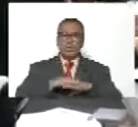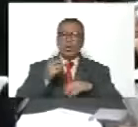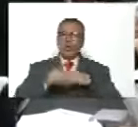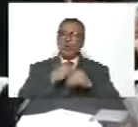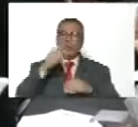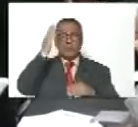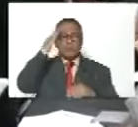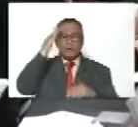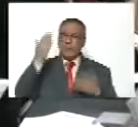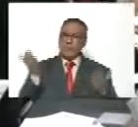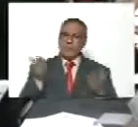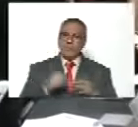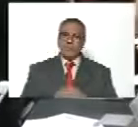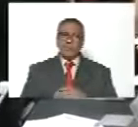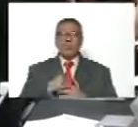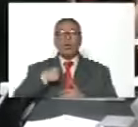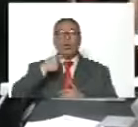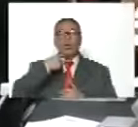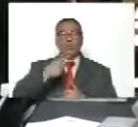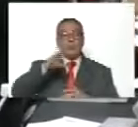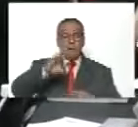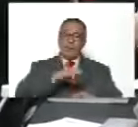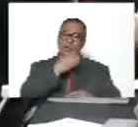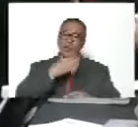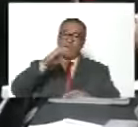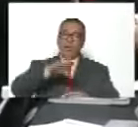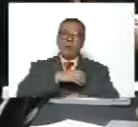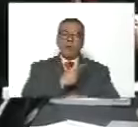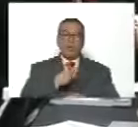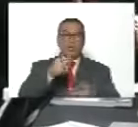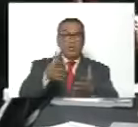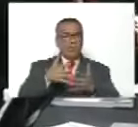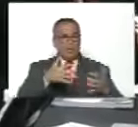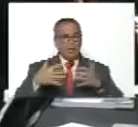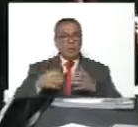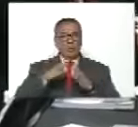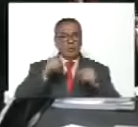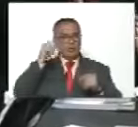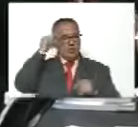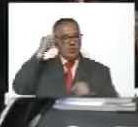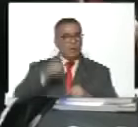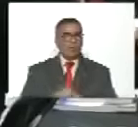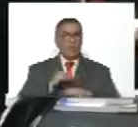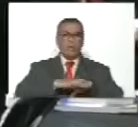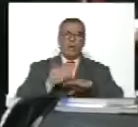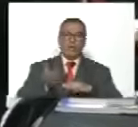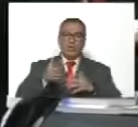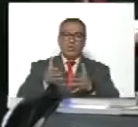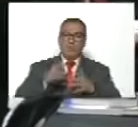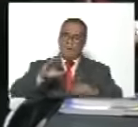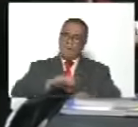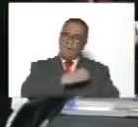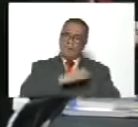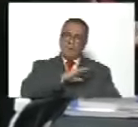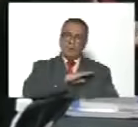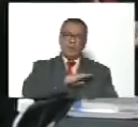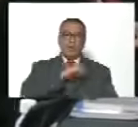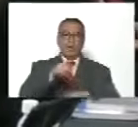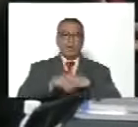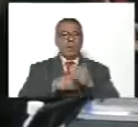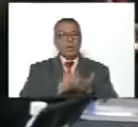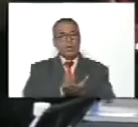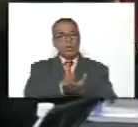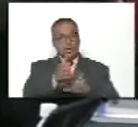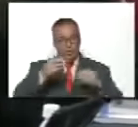van a saberse? Yo tengo que cantarlas. Dadme la lucha de cada día, porque ellas son mi canto. Y así